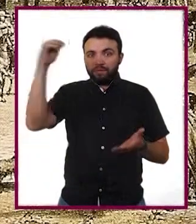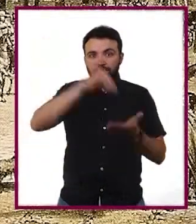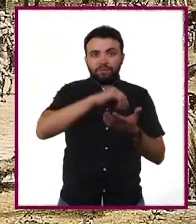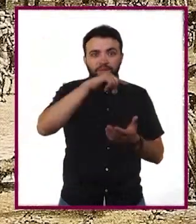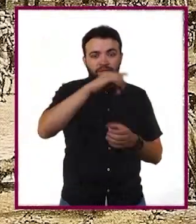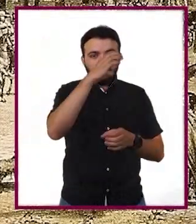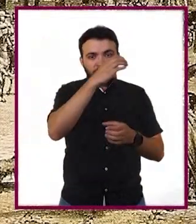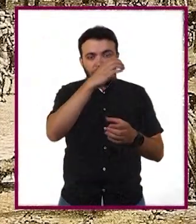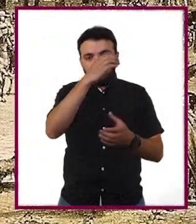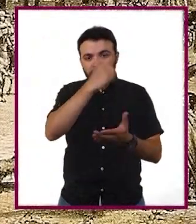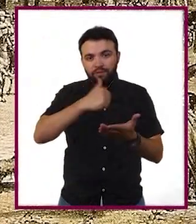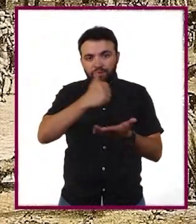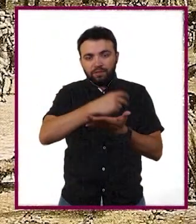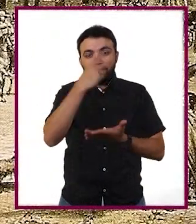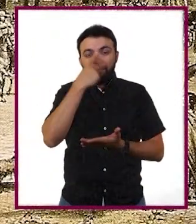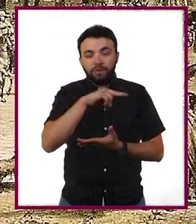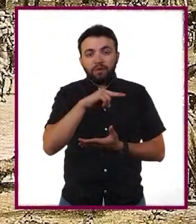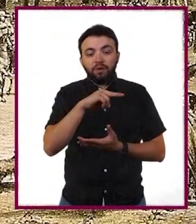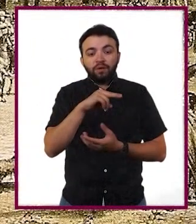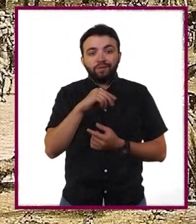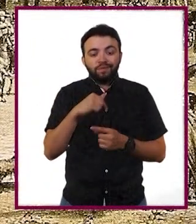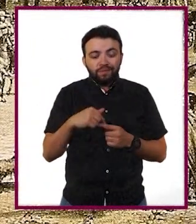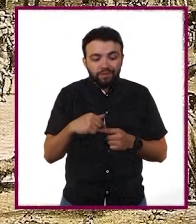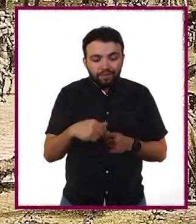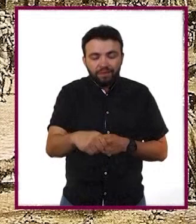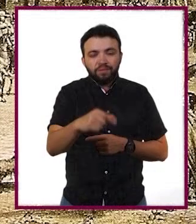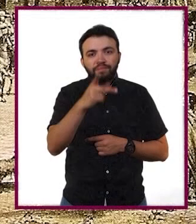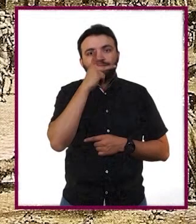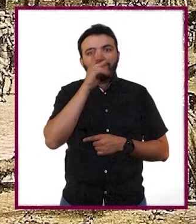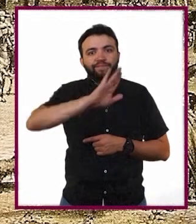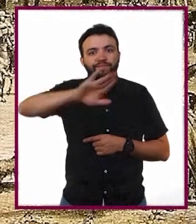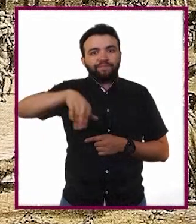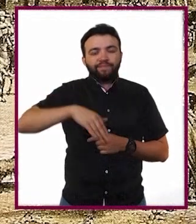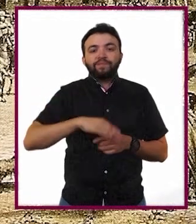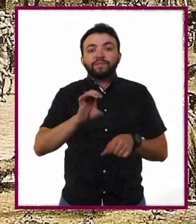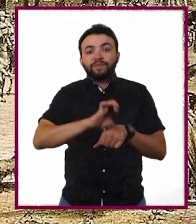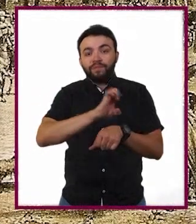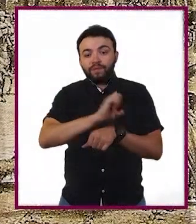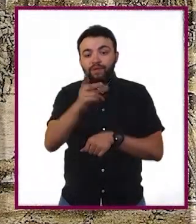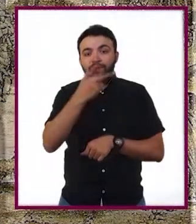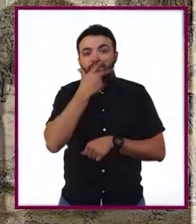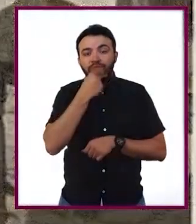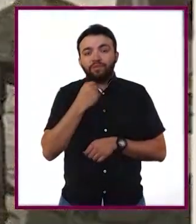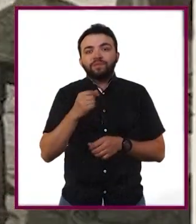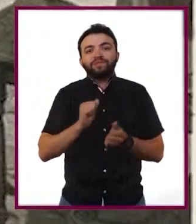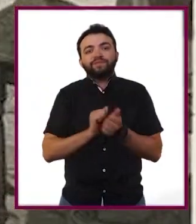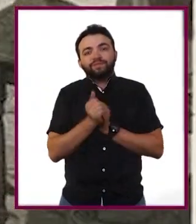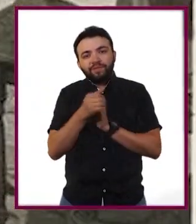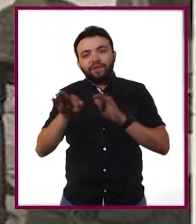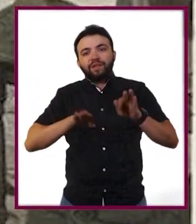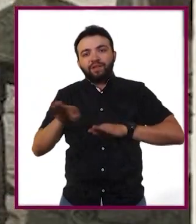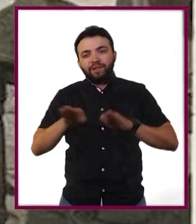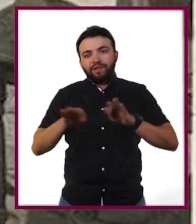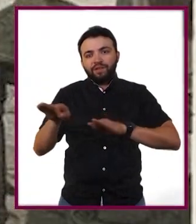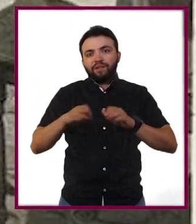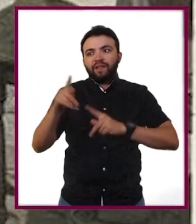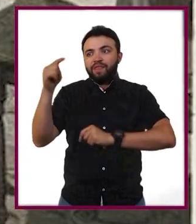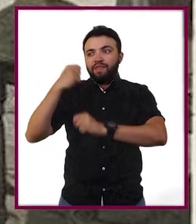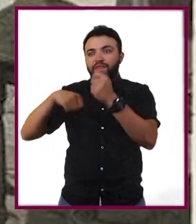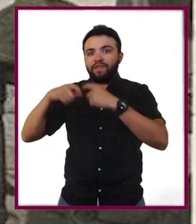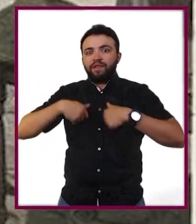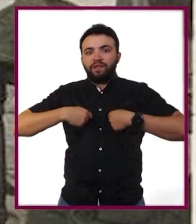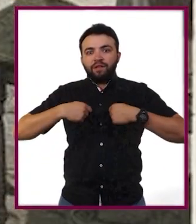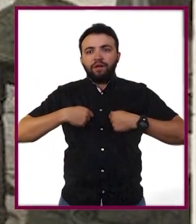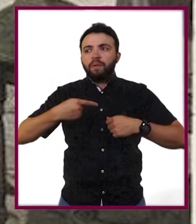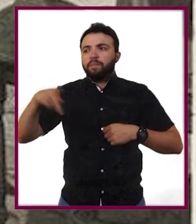y muy poco tiempo después su padre falleció, por lo que José María tuvo que trabajar en una tienda de ropa. Pero eso no impidió que